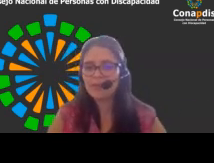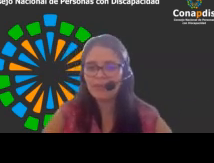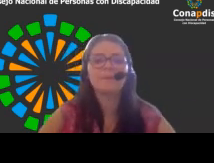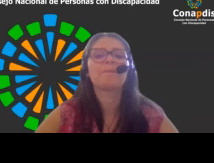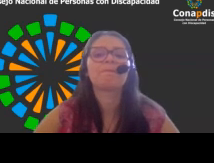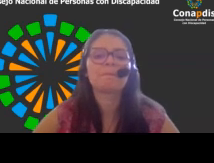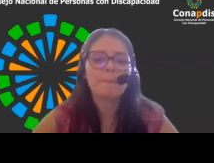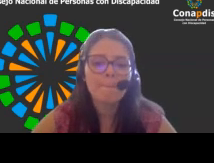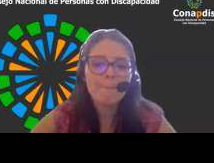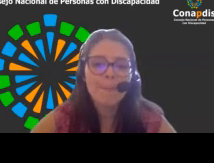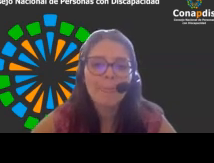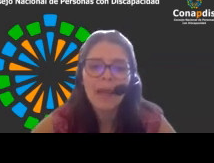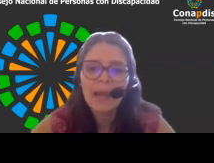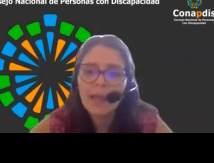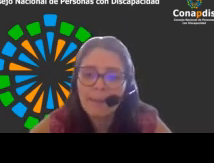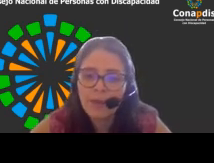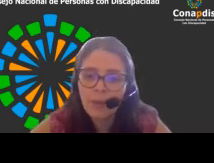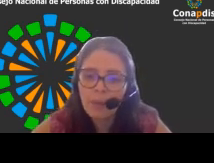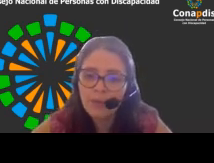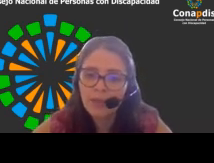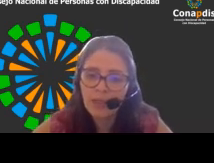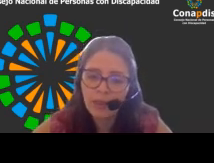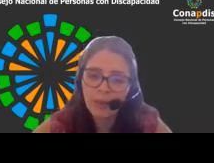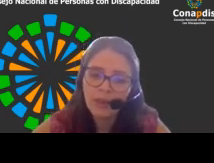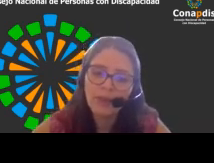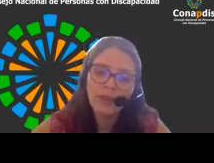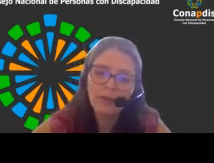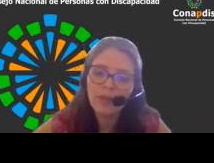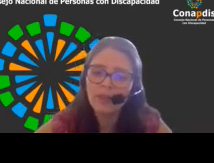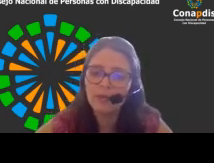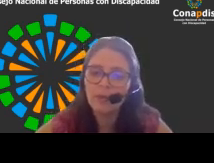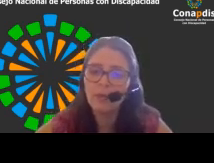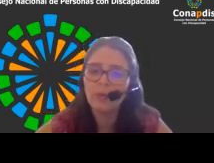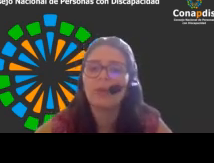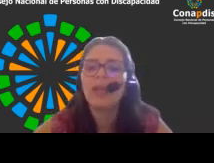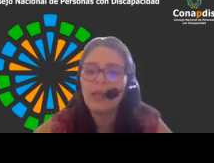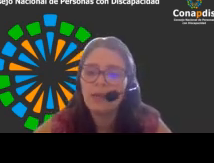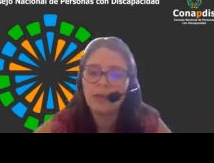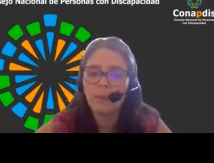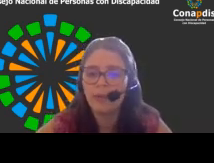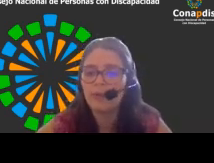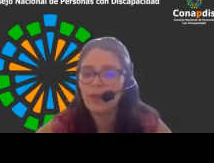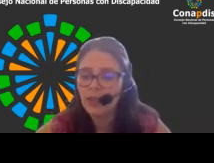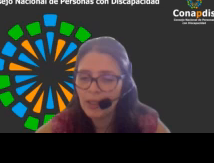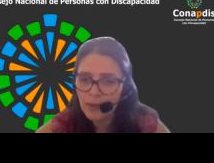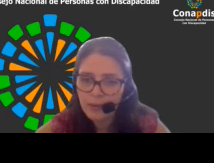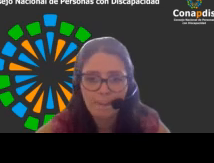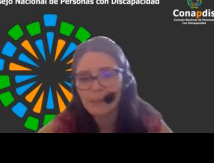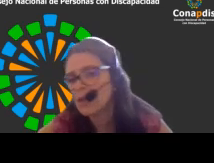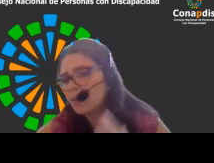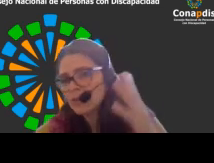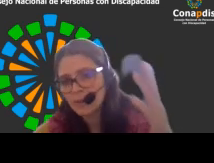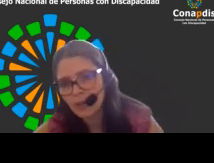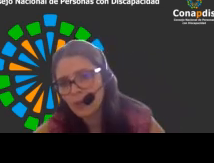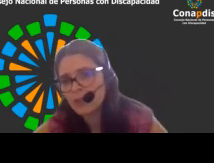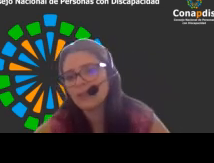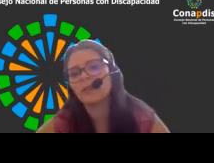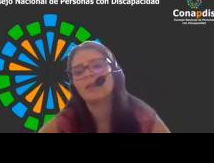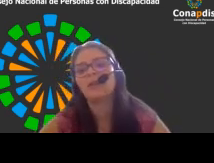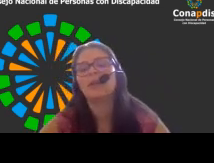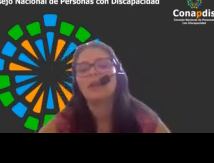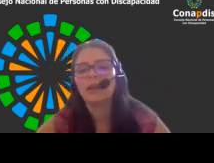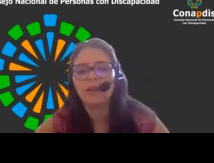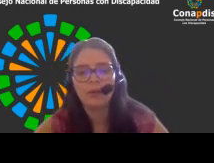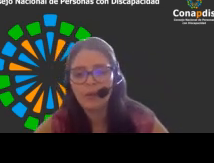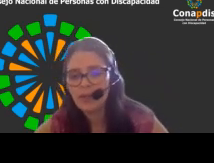digámosle así qué más podemos tener en cuenta brindar una atención cordial y los apoyos requeridos ya le hemos hablado